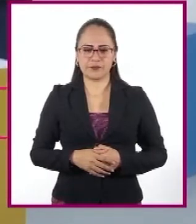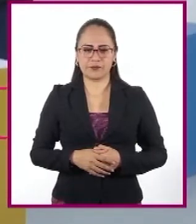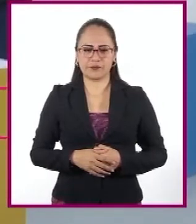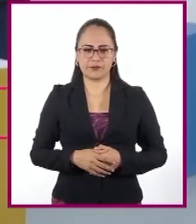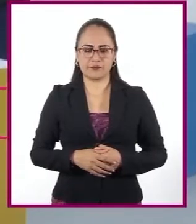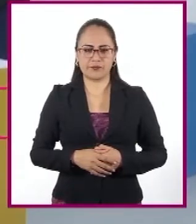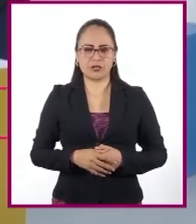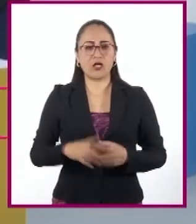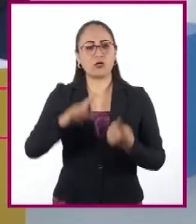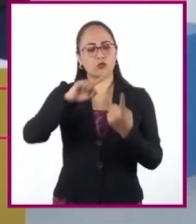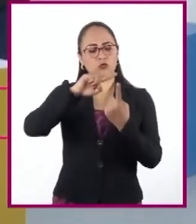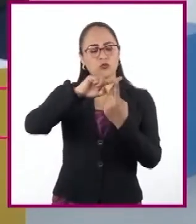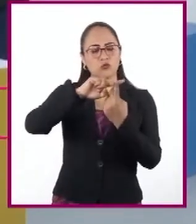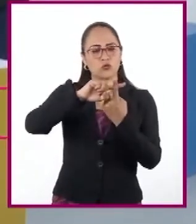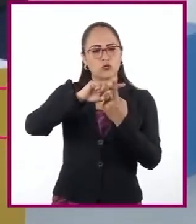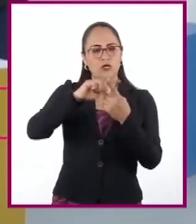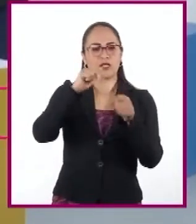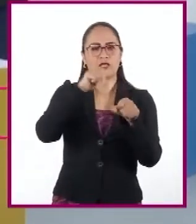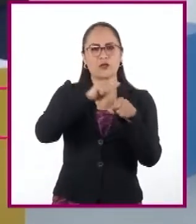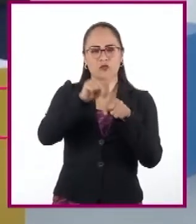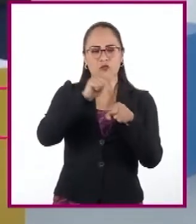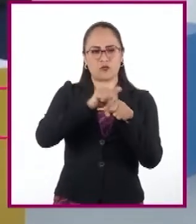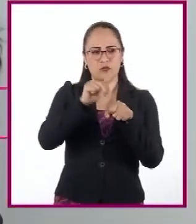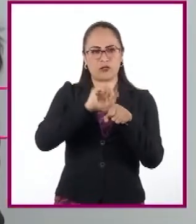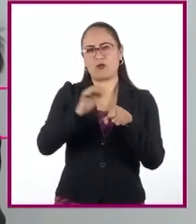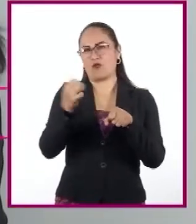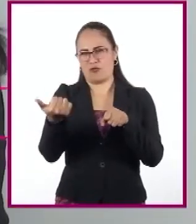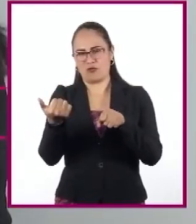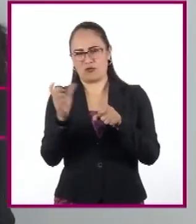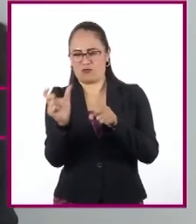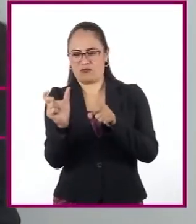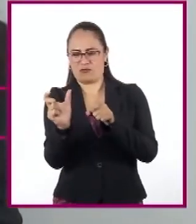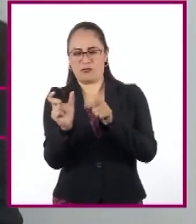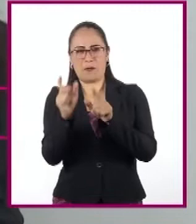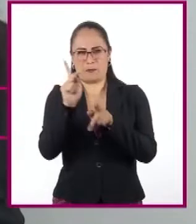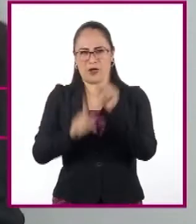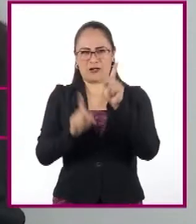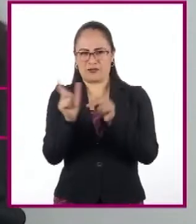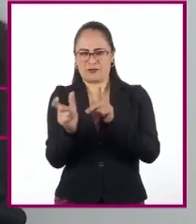Y suma el otro número de la ficha del dominó.